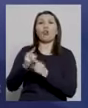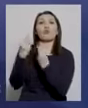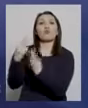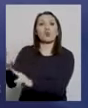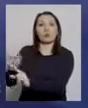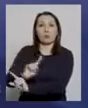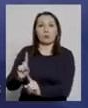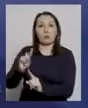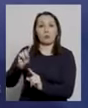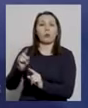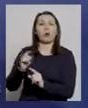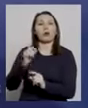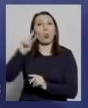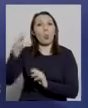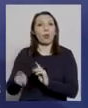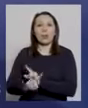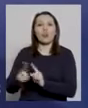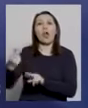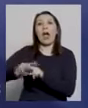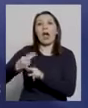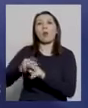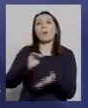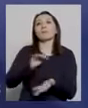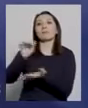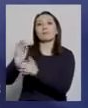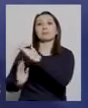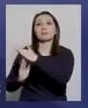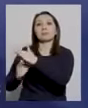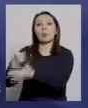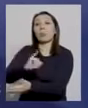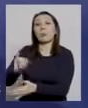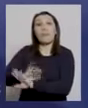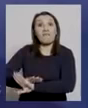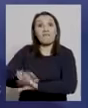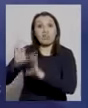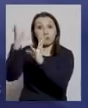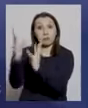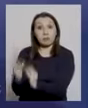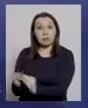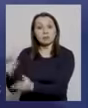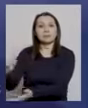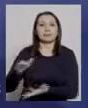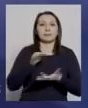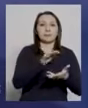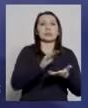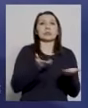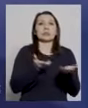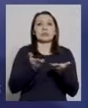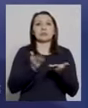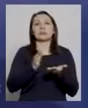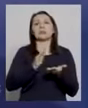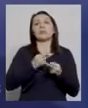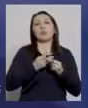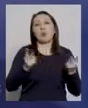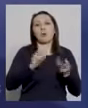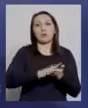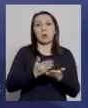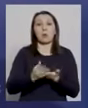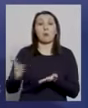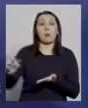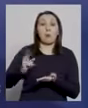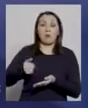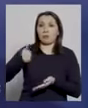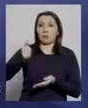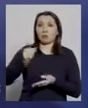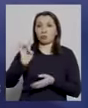las clínicas y después deben volver al sistema público de salud. ellas han respondido en forma adecuada, y no